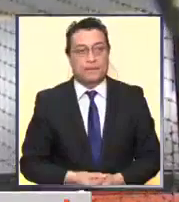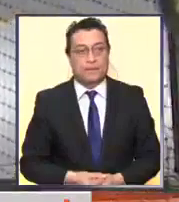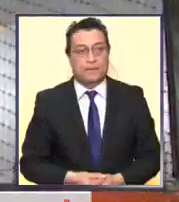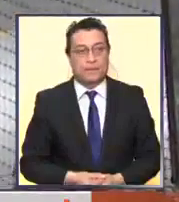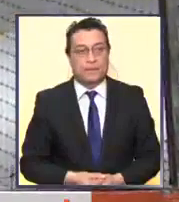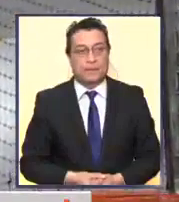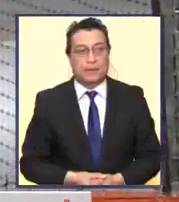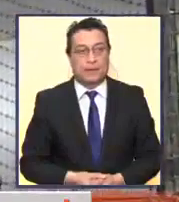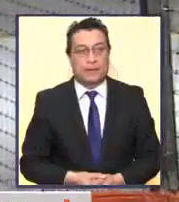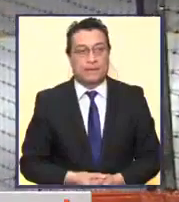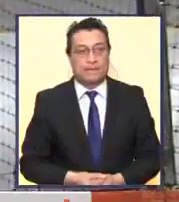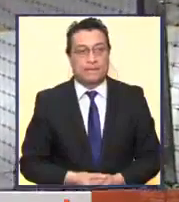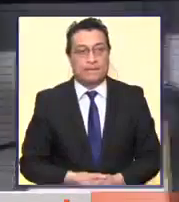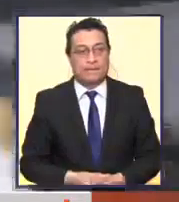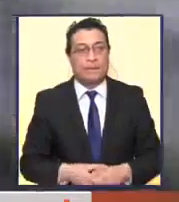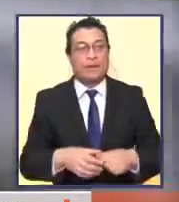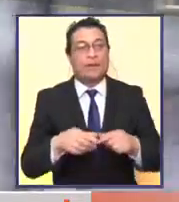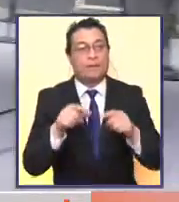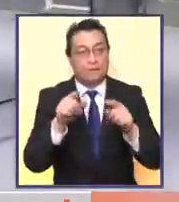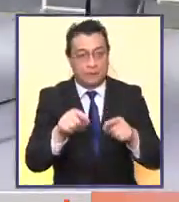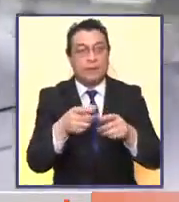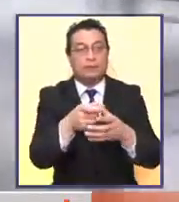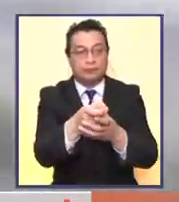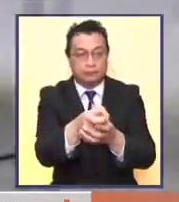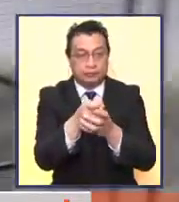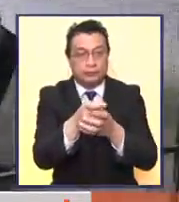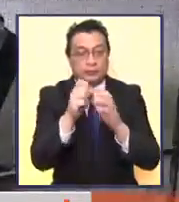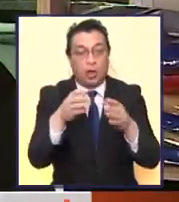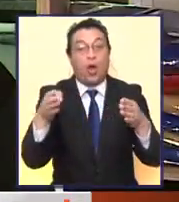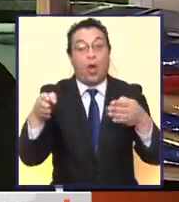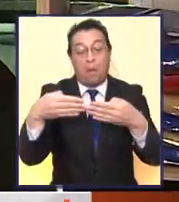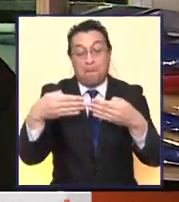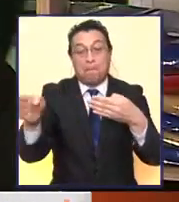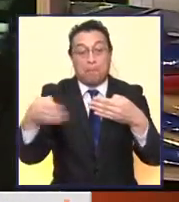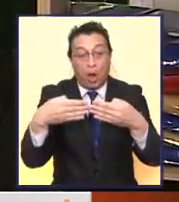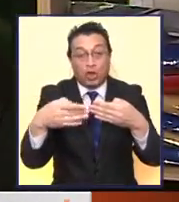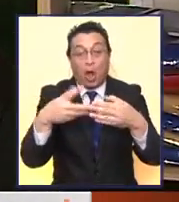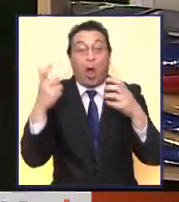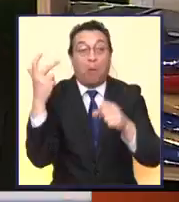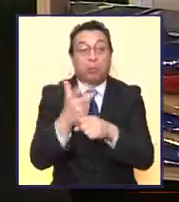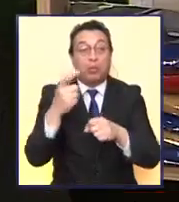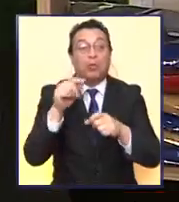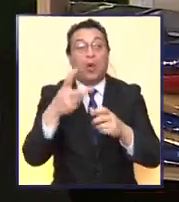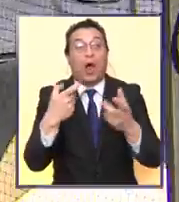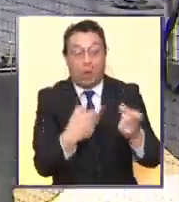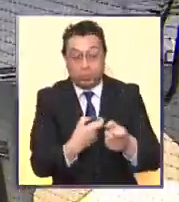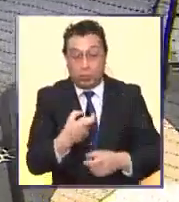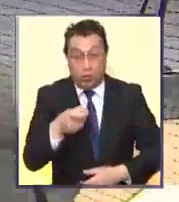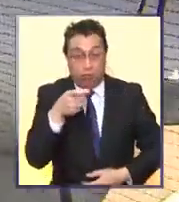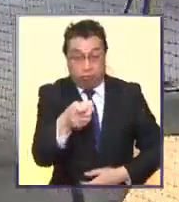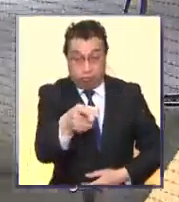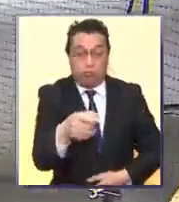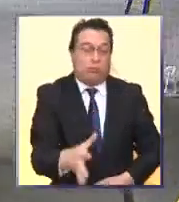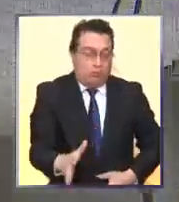Si usted hoy día la noche fuera no pasa, hay un portonazo, tiene un arma, ¿le dispararía al delincuente? Absolutamente.